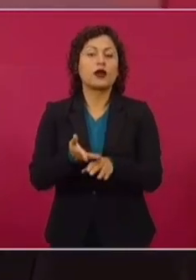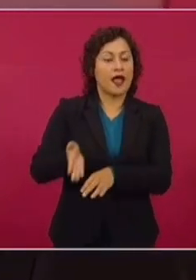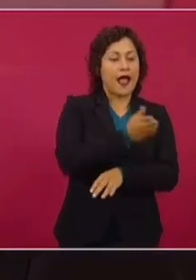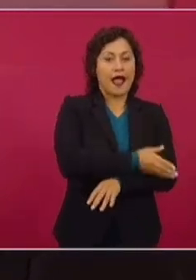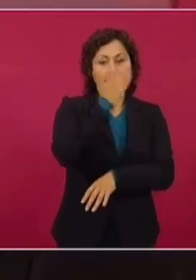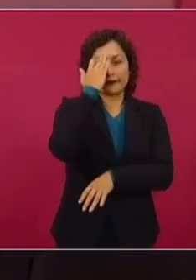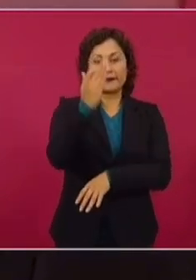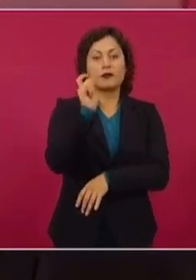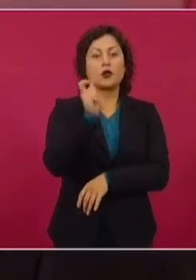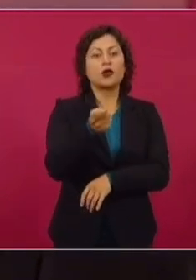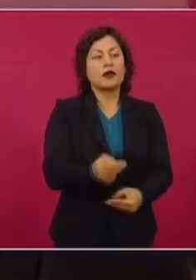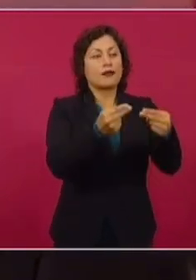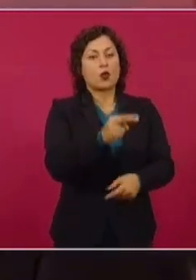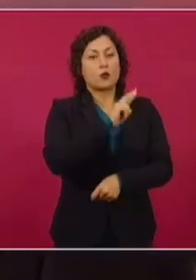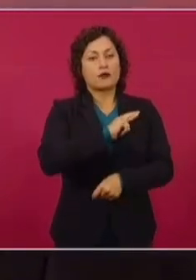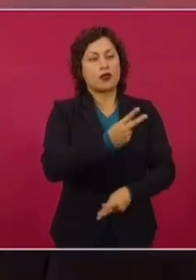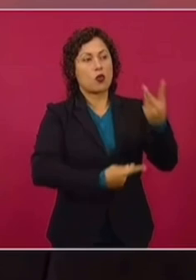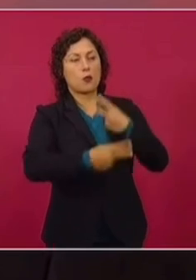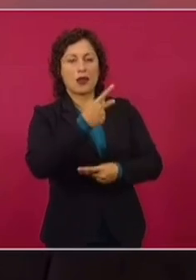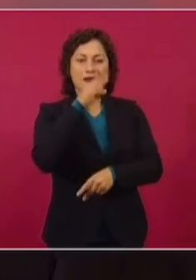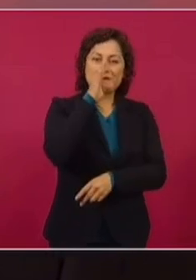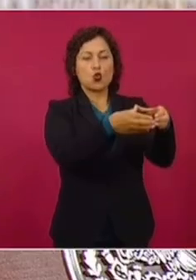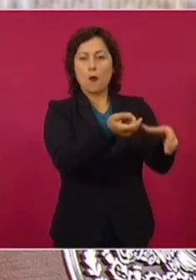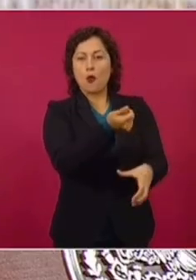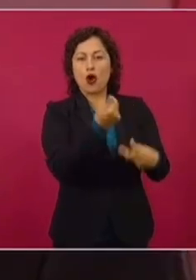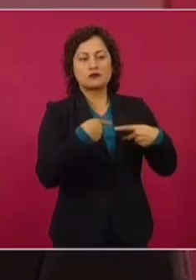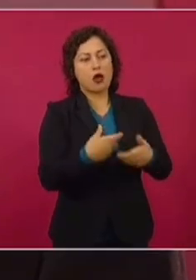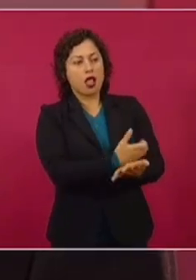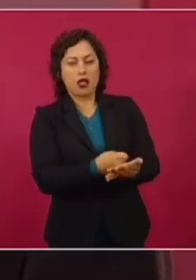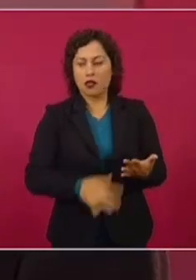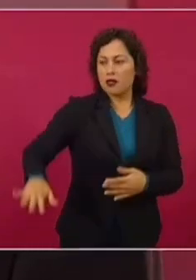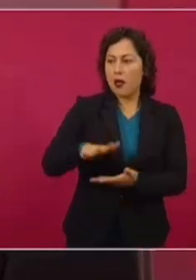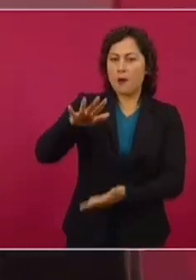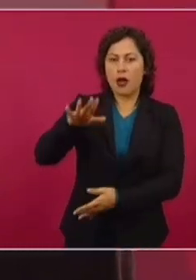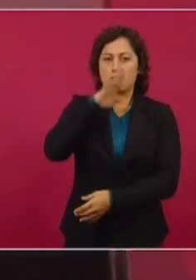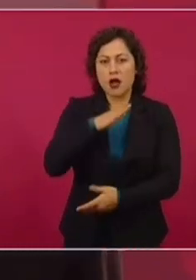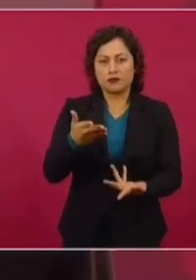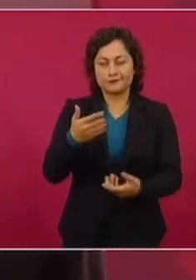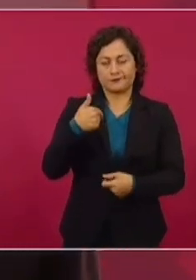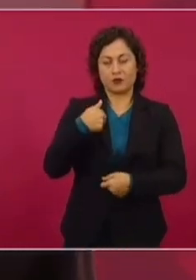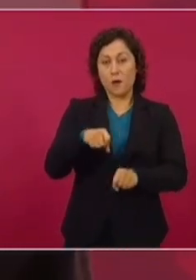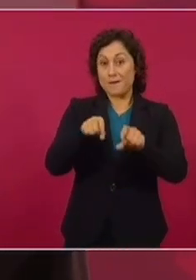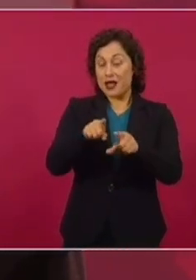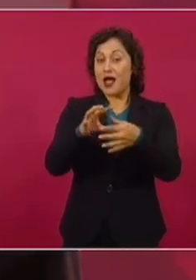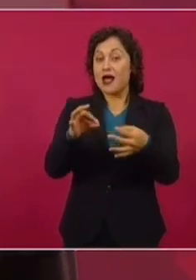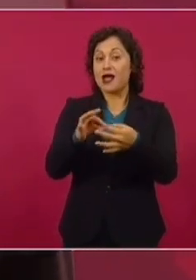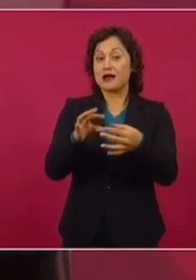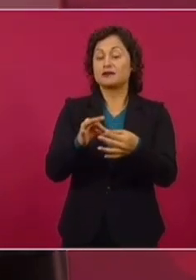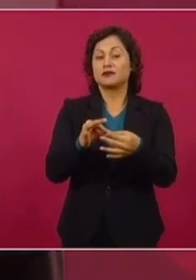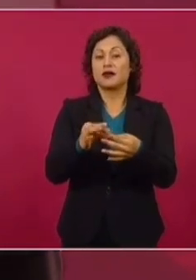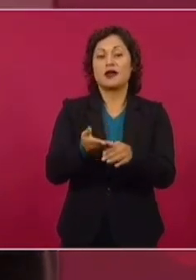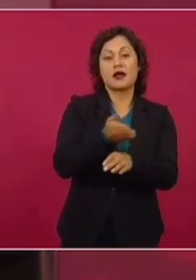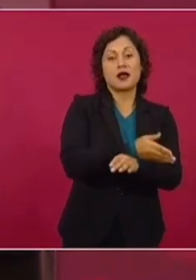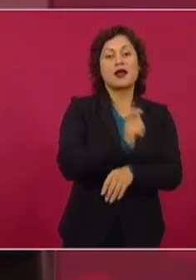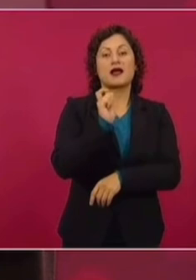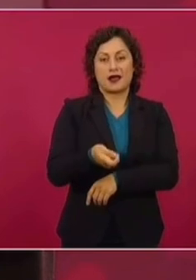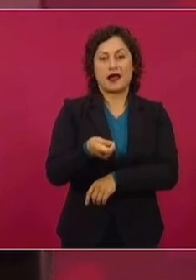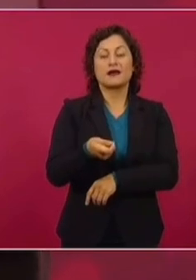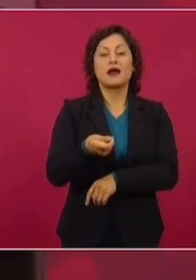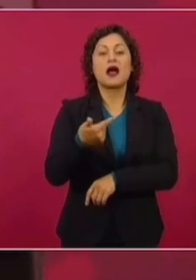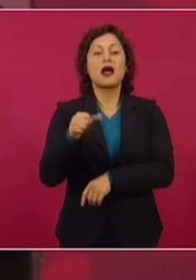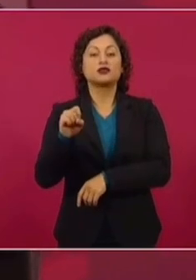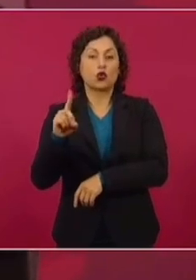se afectaba la hacienda pública. Le expliqué el negocio que hicieron con los gasoductos, cómo engañaron